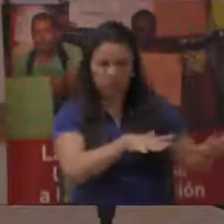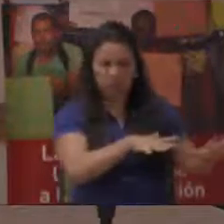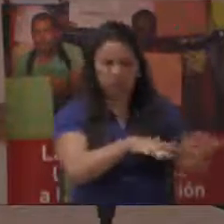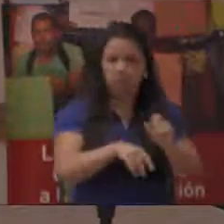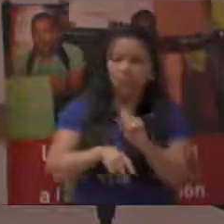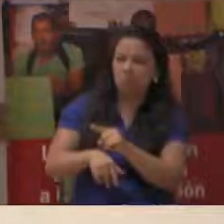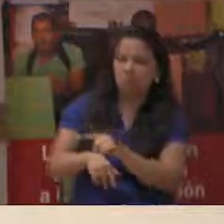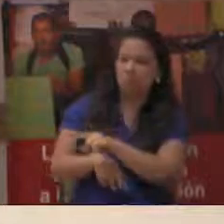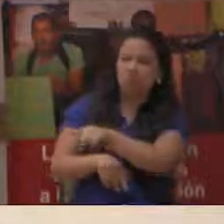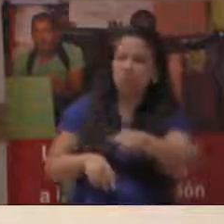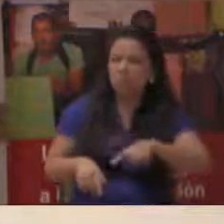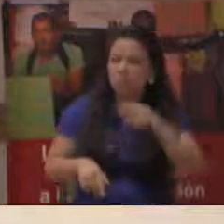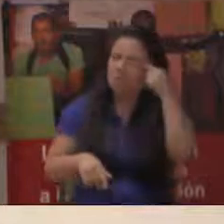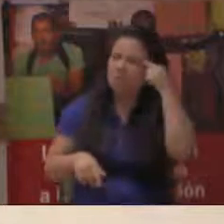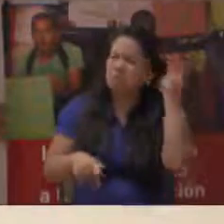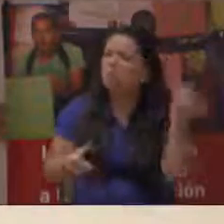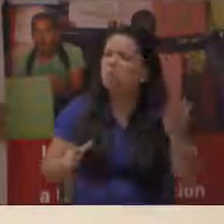acompaña.